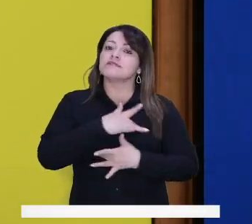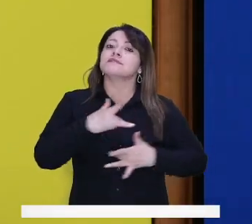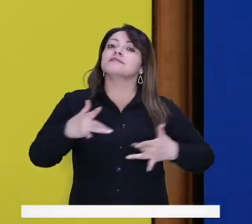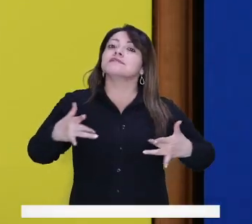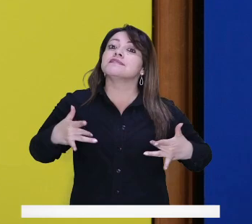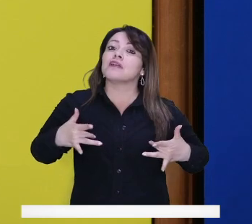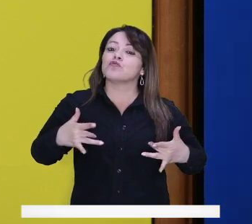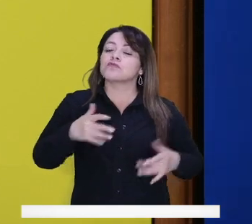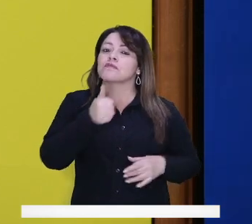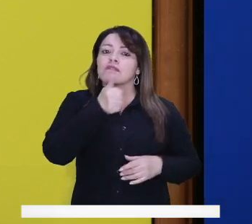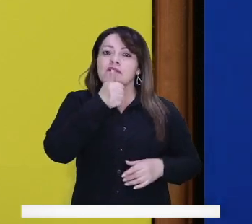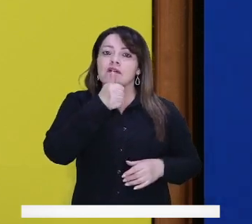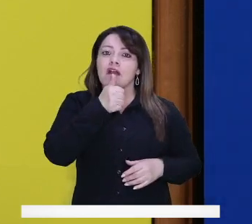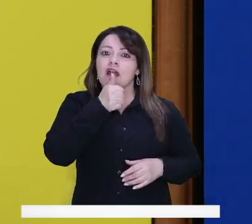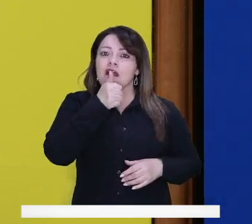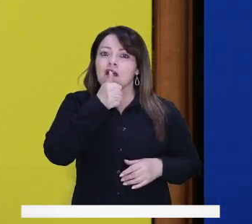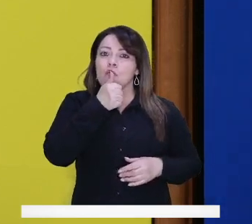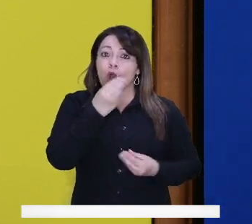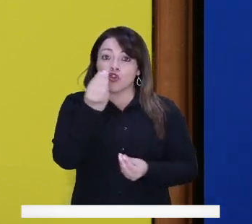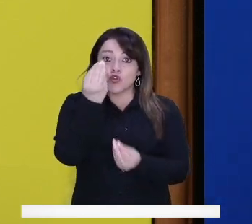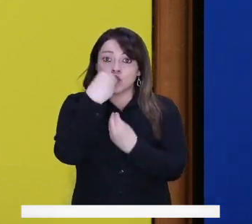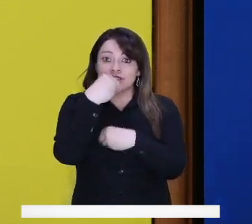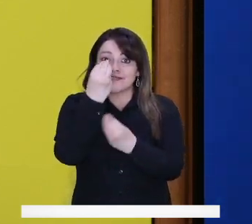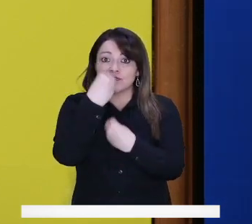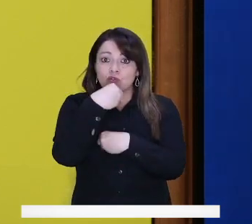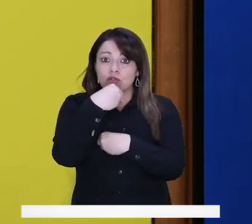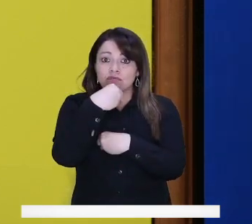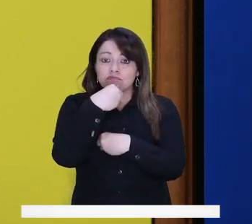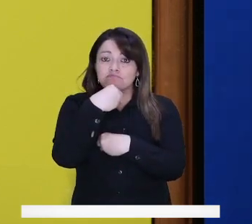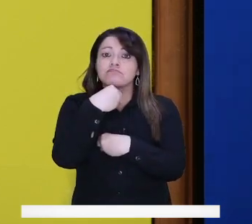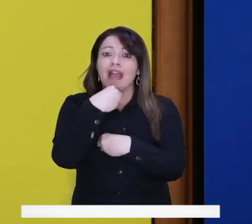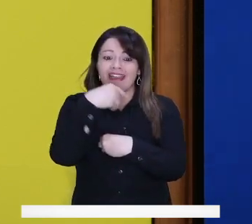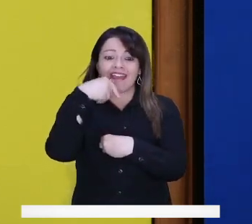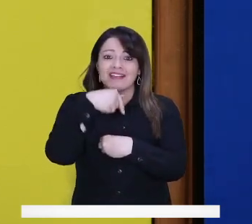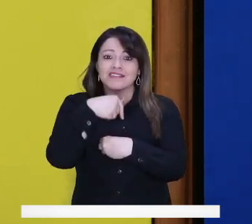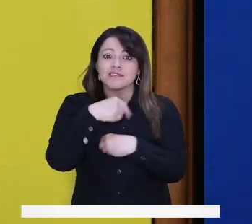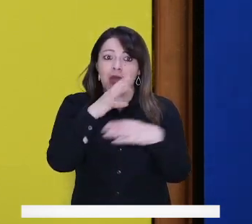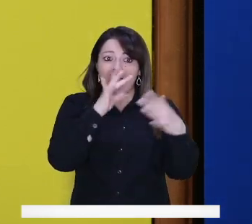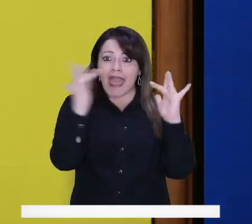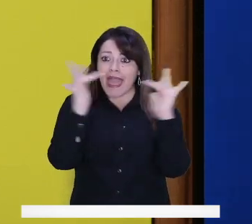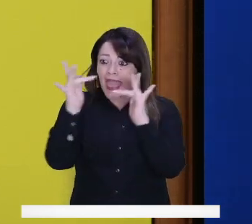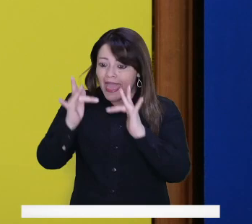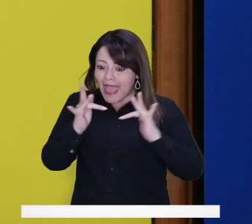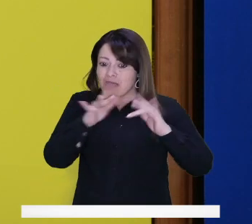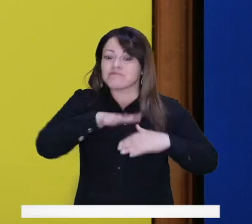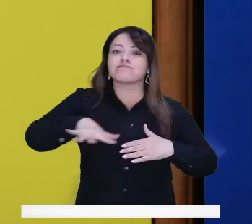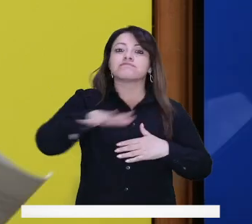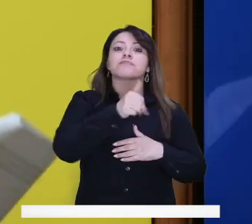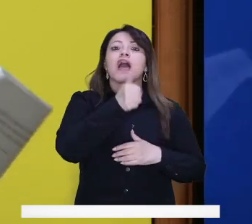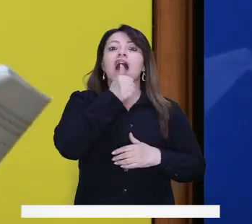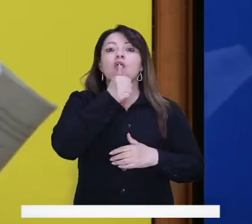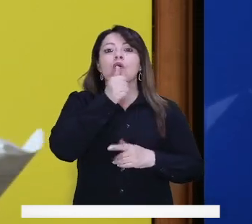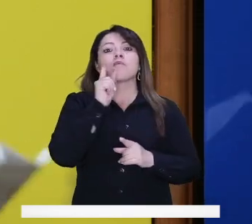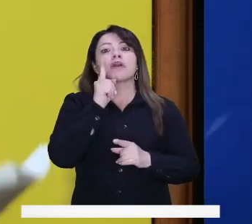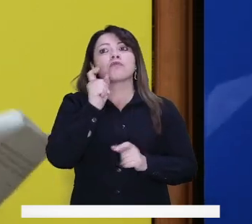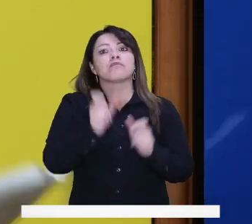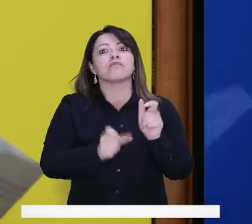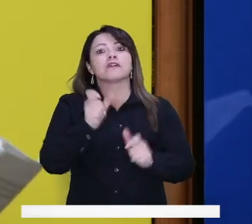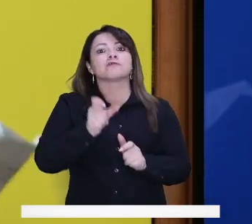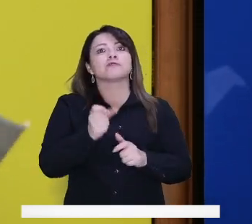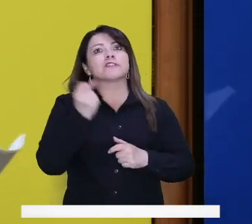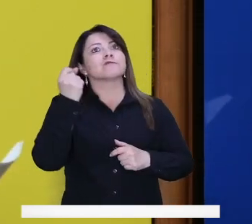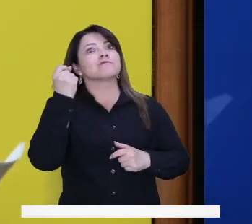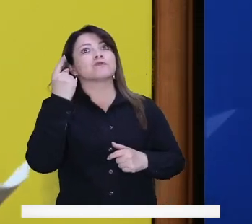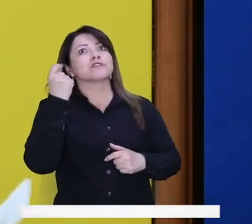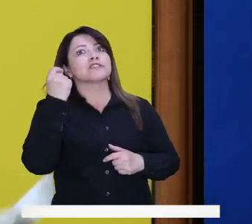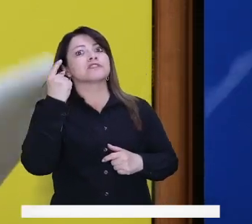la salud, el agua, la nutrición, gira alrededor de esto. Y nosotros no hemos asumido ese